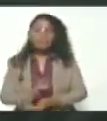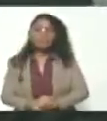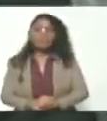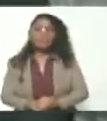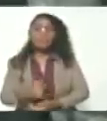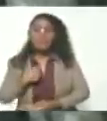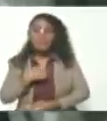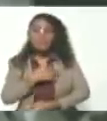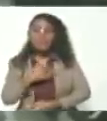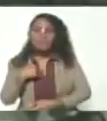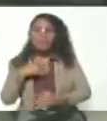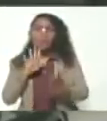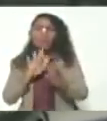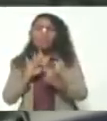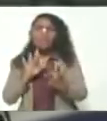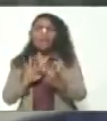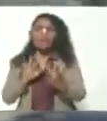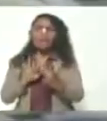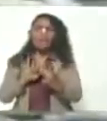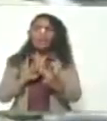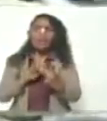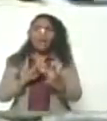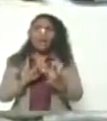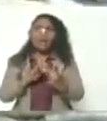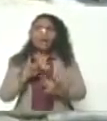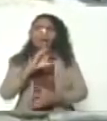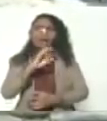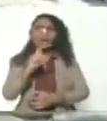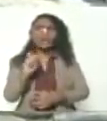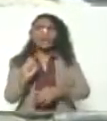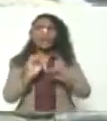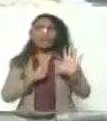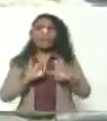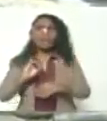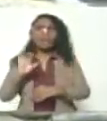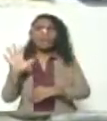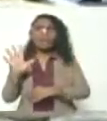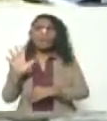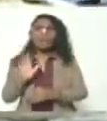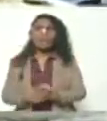Yo quisiera hacerle el pase a la cota 905. Allá está el comisario general